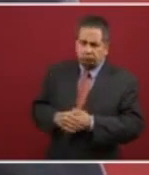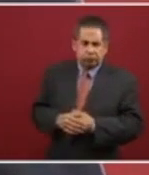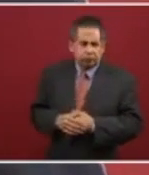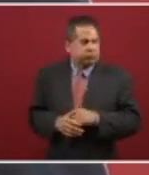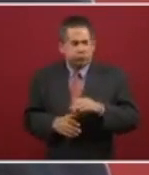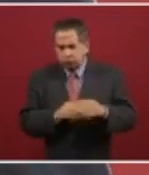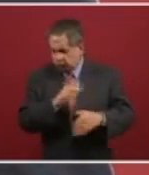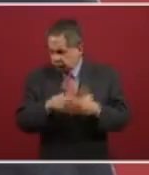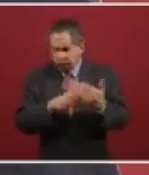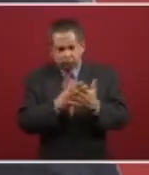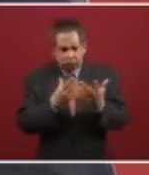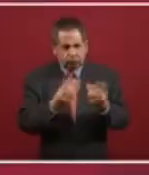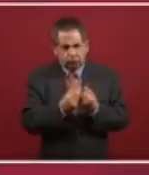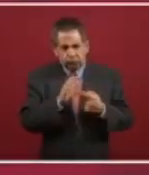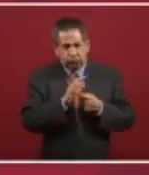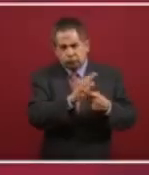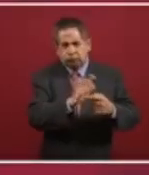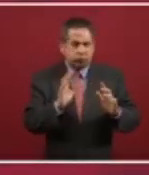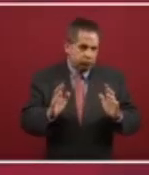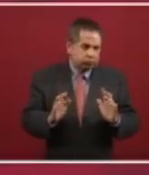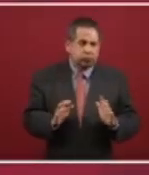viendo. Lo que pasa es que